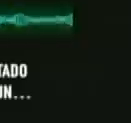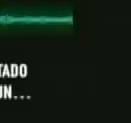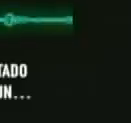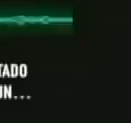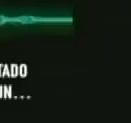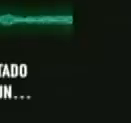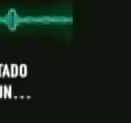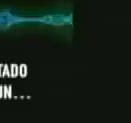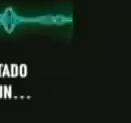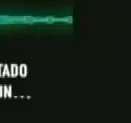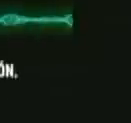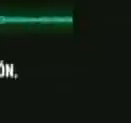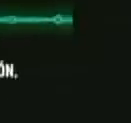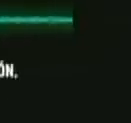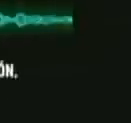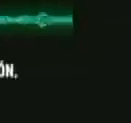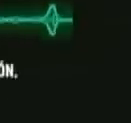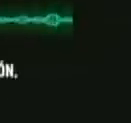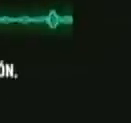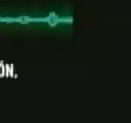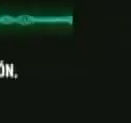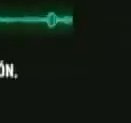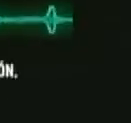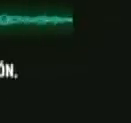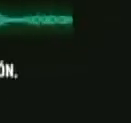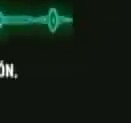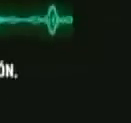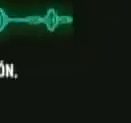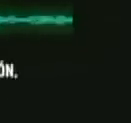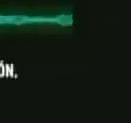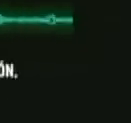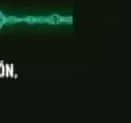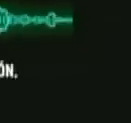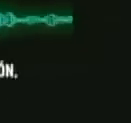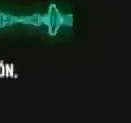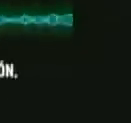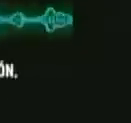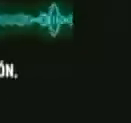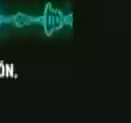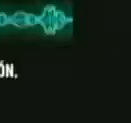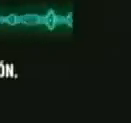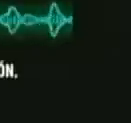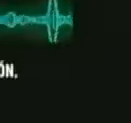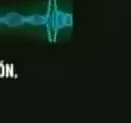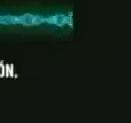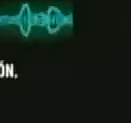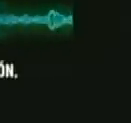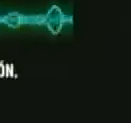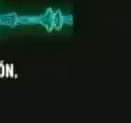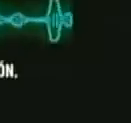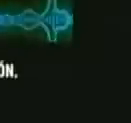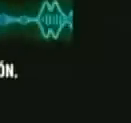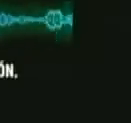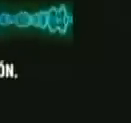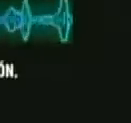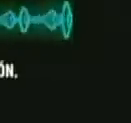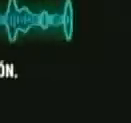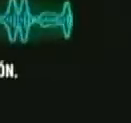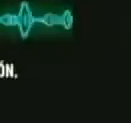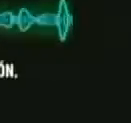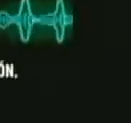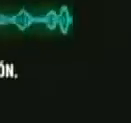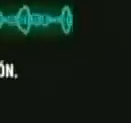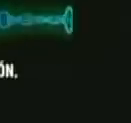luego de eso, entraríamos en un proceso, si se da o ganamos apelación o no se llega a la apelación, ellos tendrían